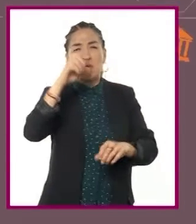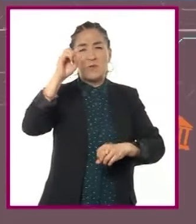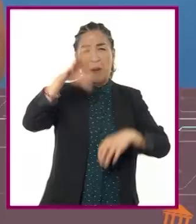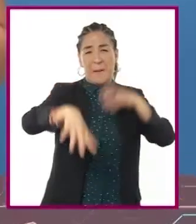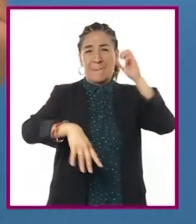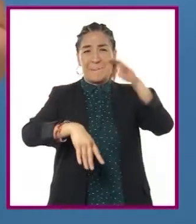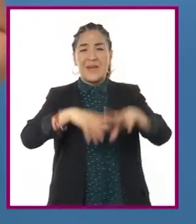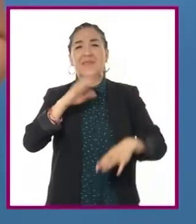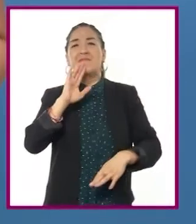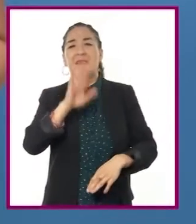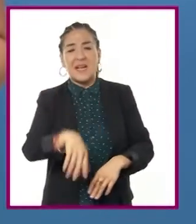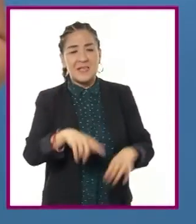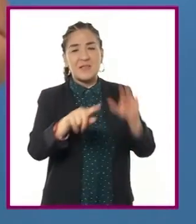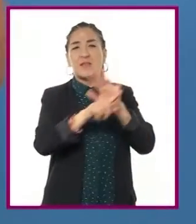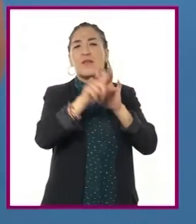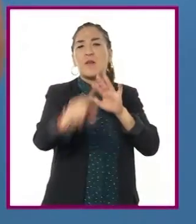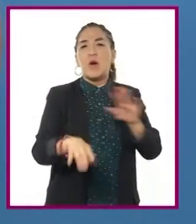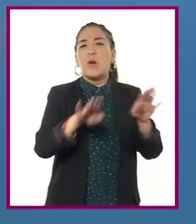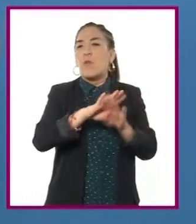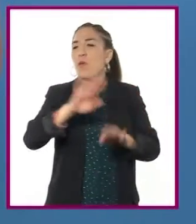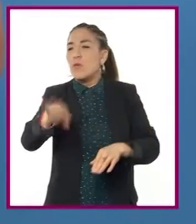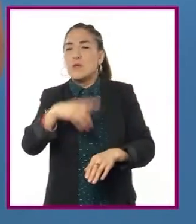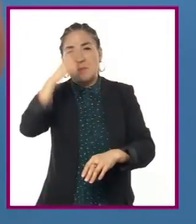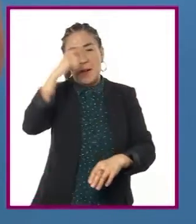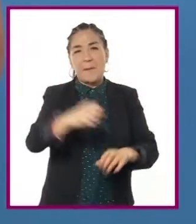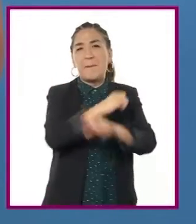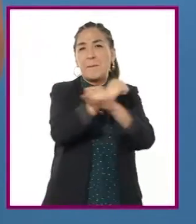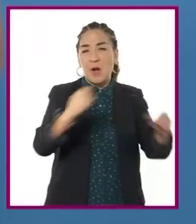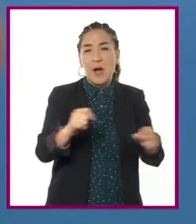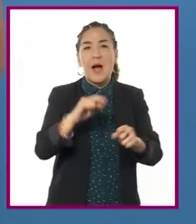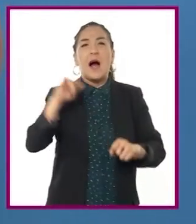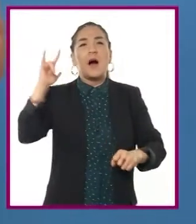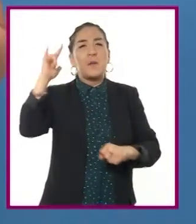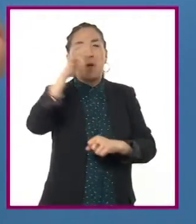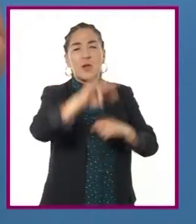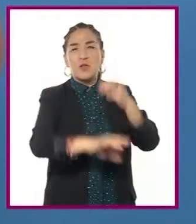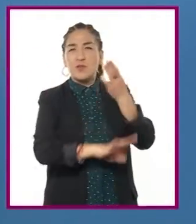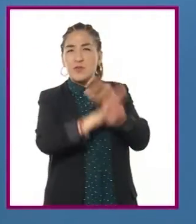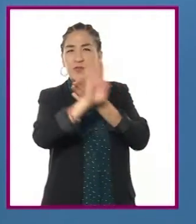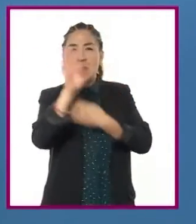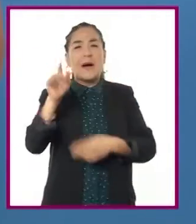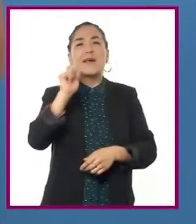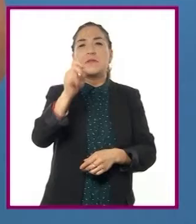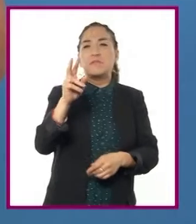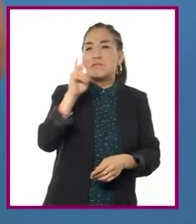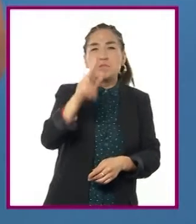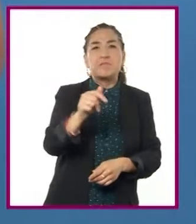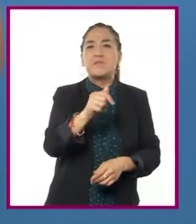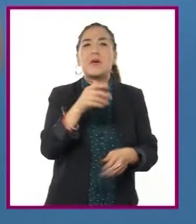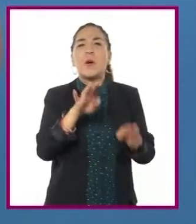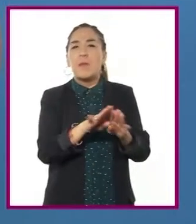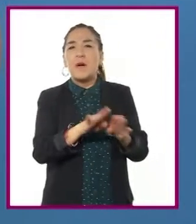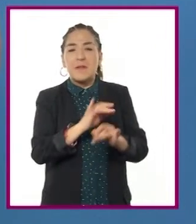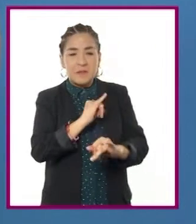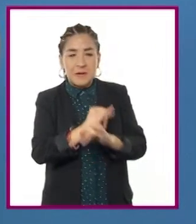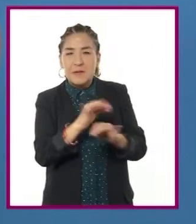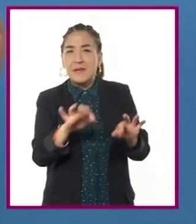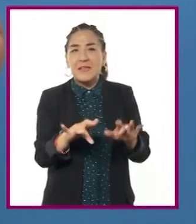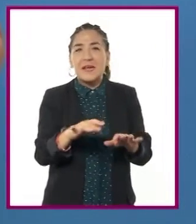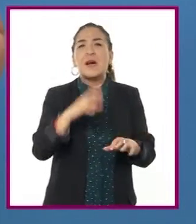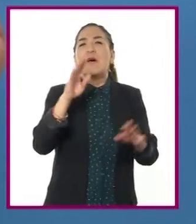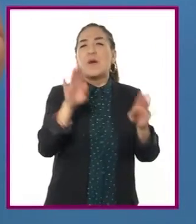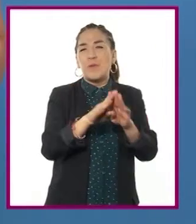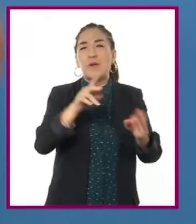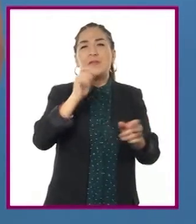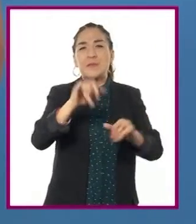partículas, cohetes buscadores, aviones invisibles o indetectables por radar, submarinos nucleares y